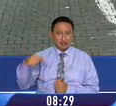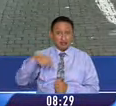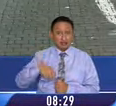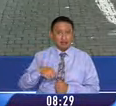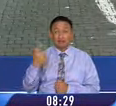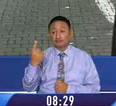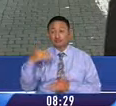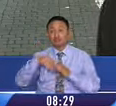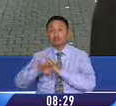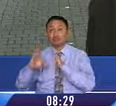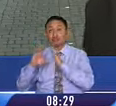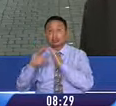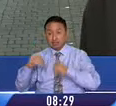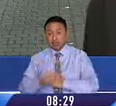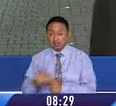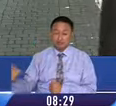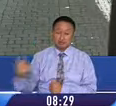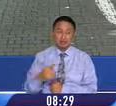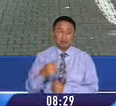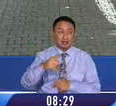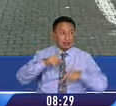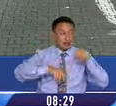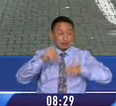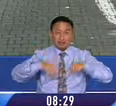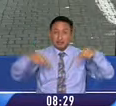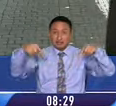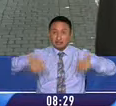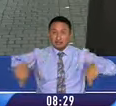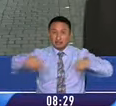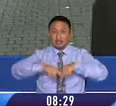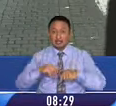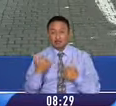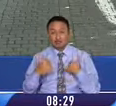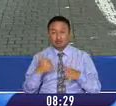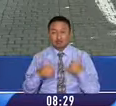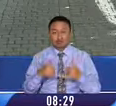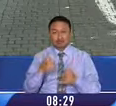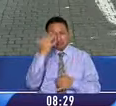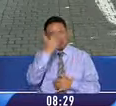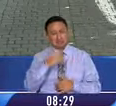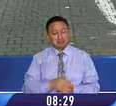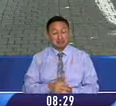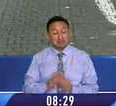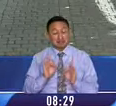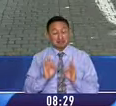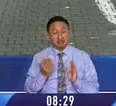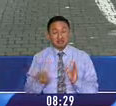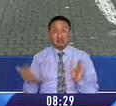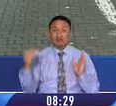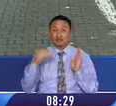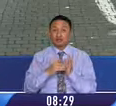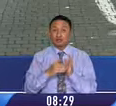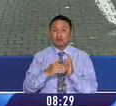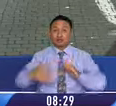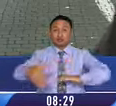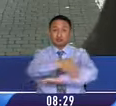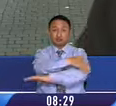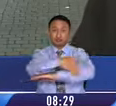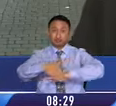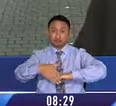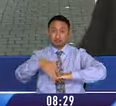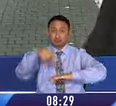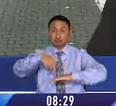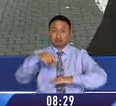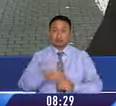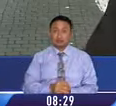solos en la casa, entonces vienen, se reúnen con sus amigos acá. Es algo magnífico, retomar esta calle que